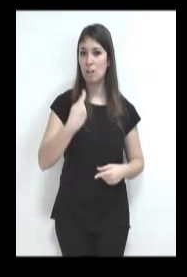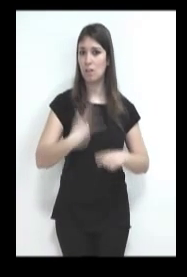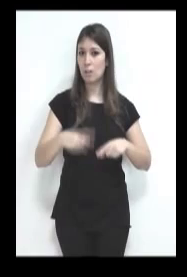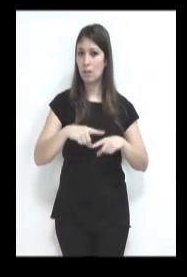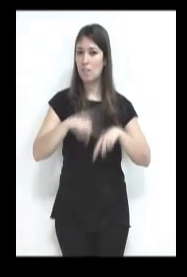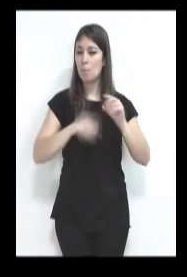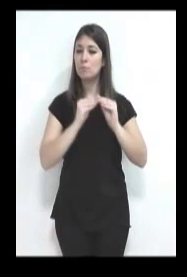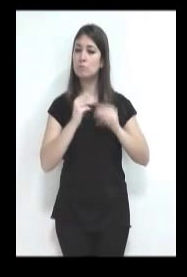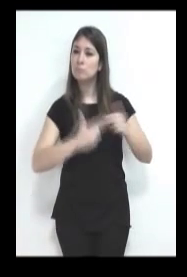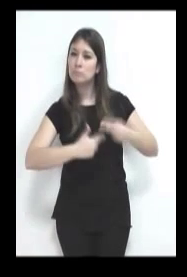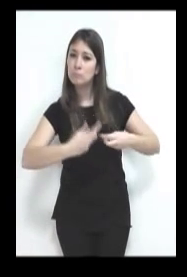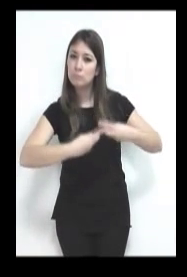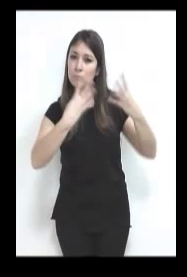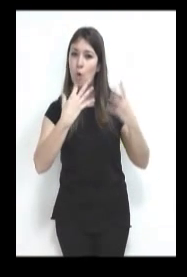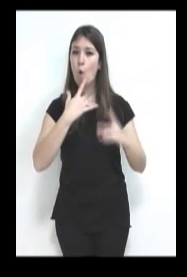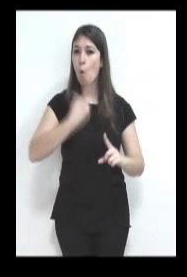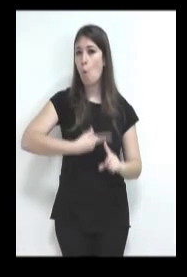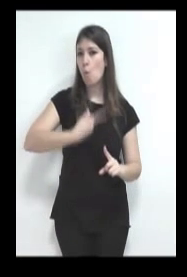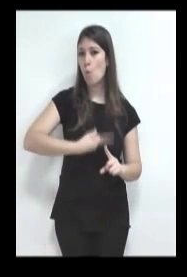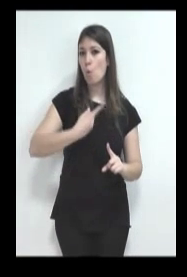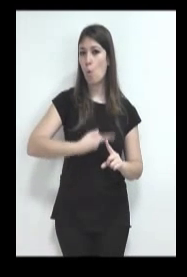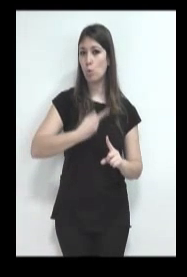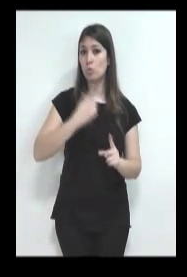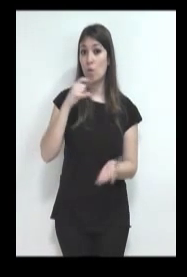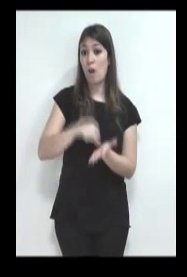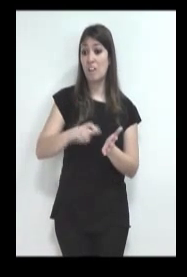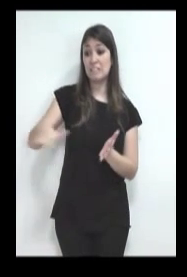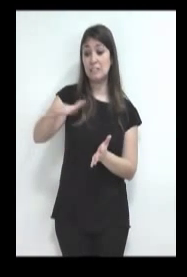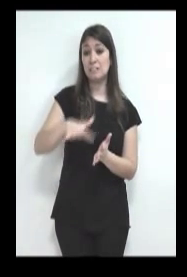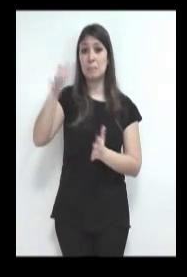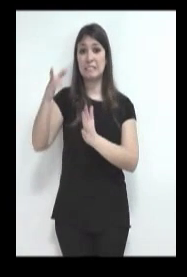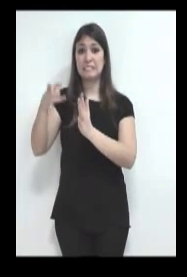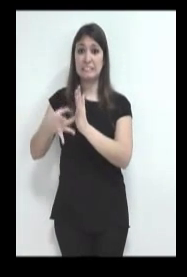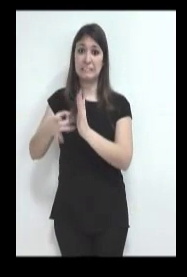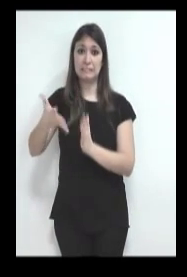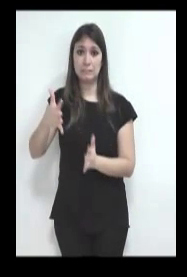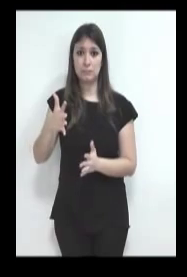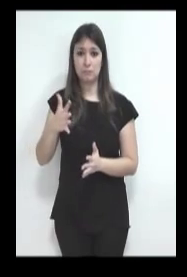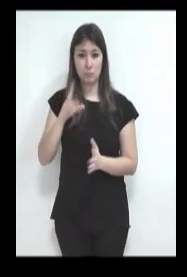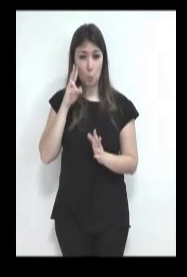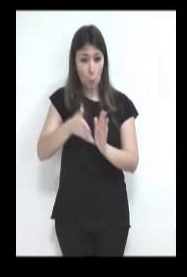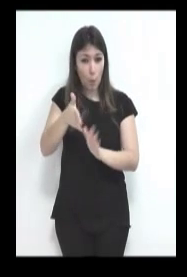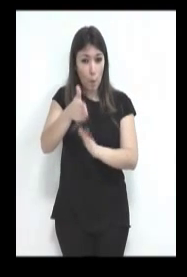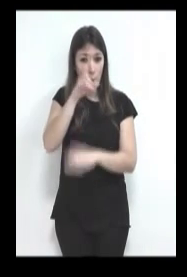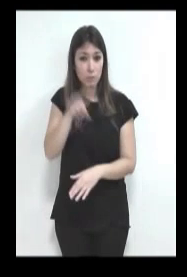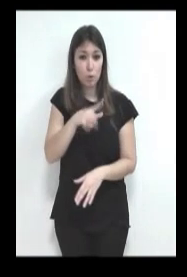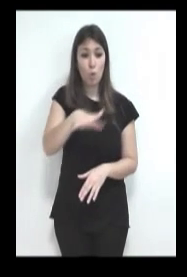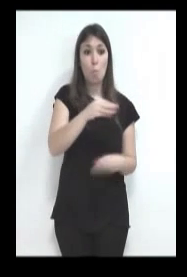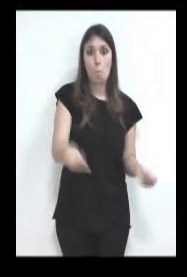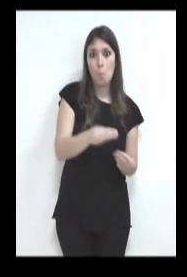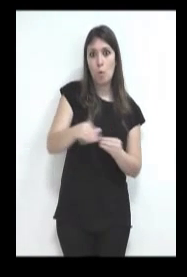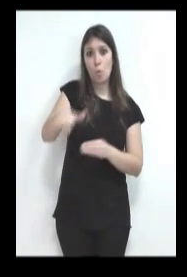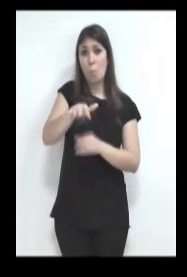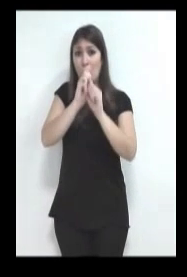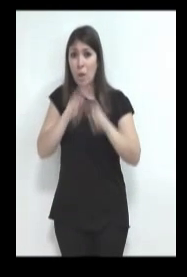forma de hacerlo, de usarlo, esa ciudad, sea de una manera u otra, sea mejor o peor, y empecemos también a